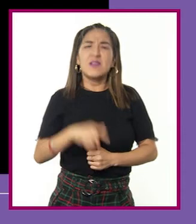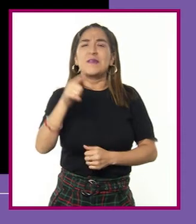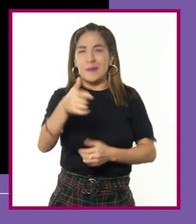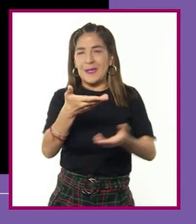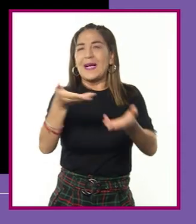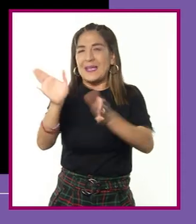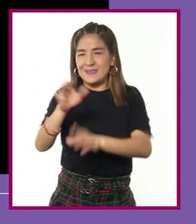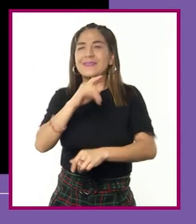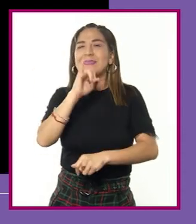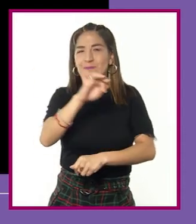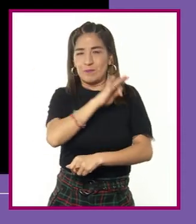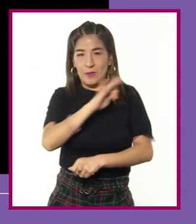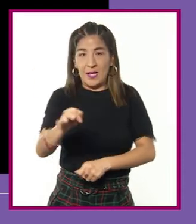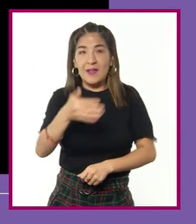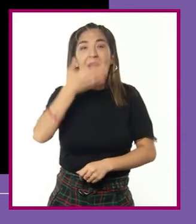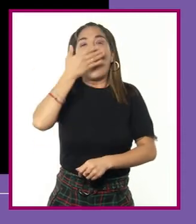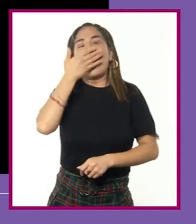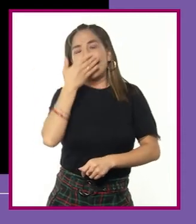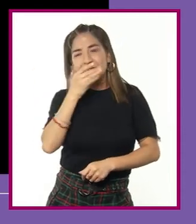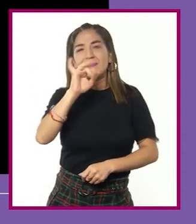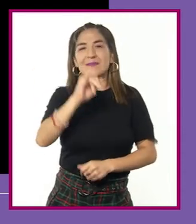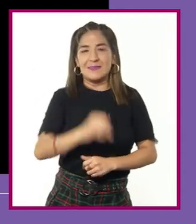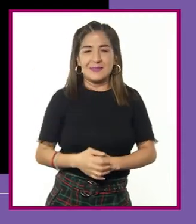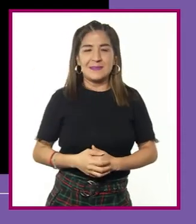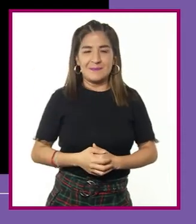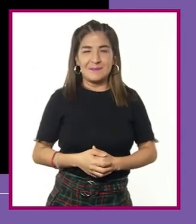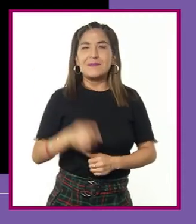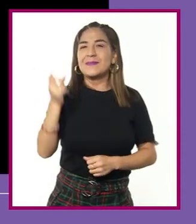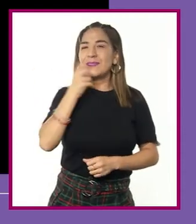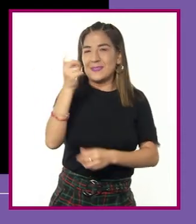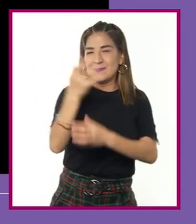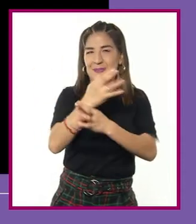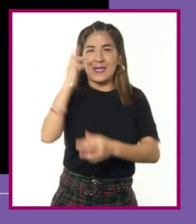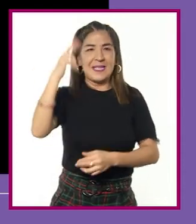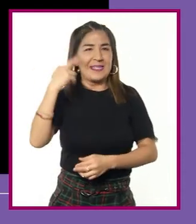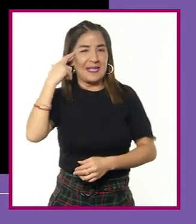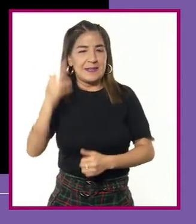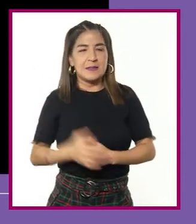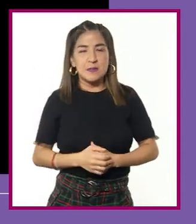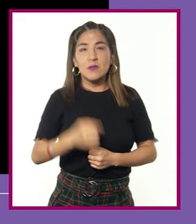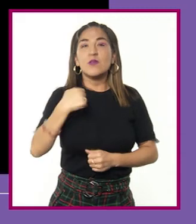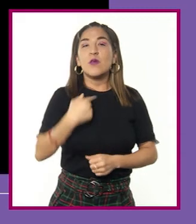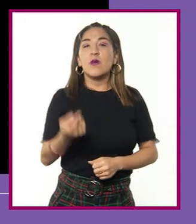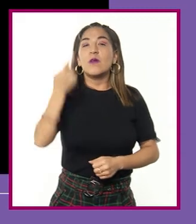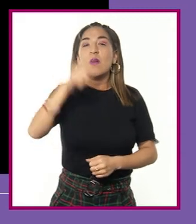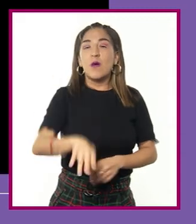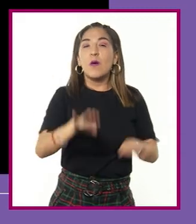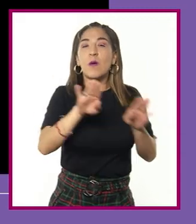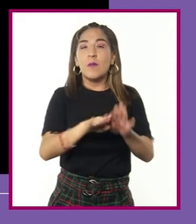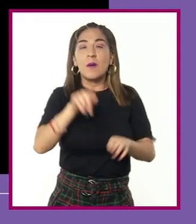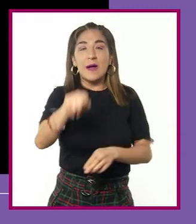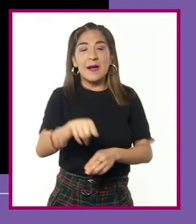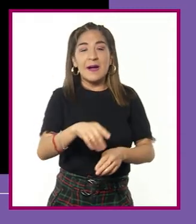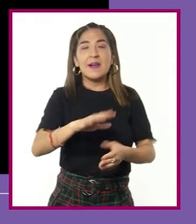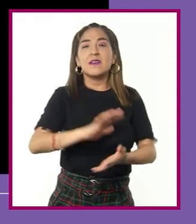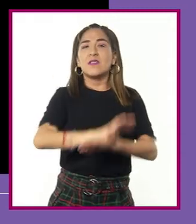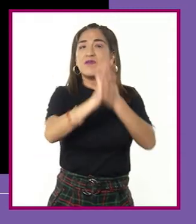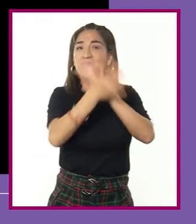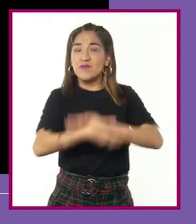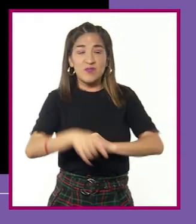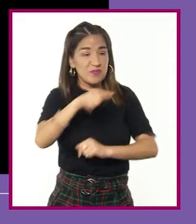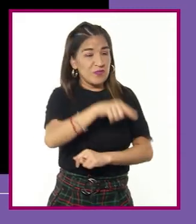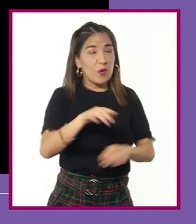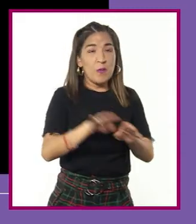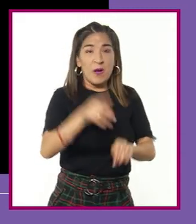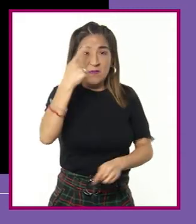bostezar y no bostezar, dijo resuelto el rey. Si ordena a un general que se transforme en Ave María y no obedece, no